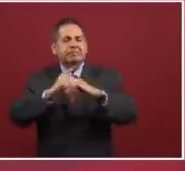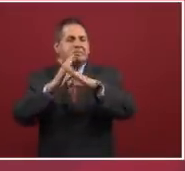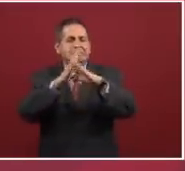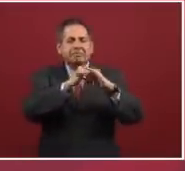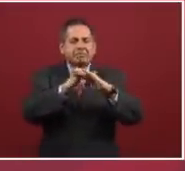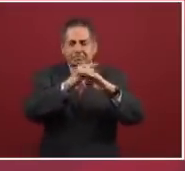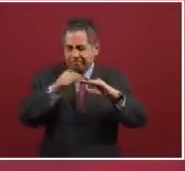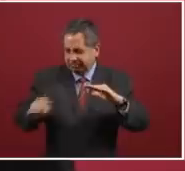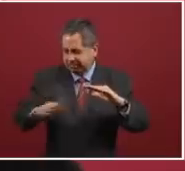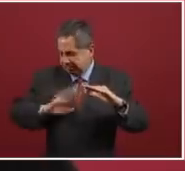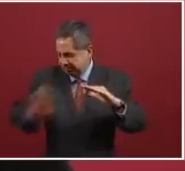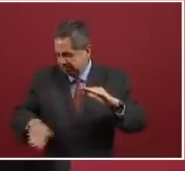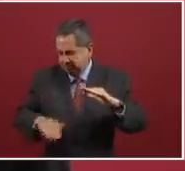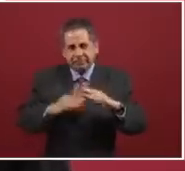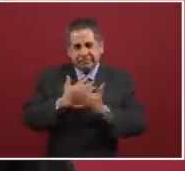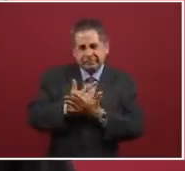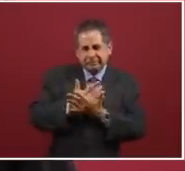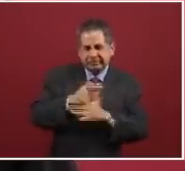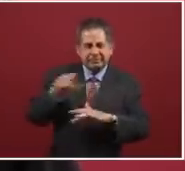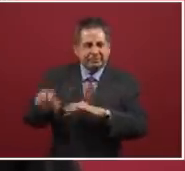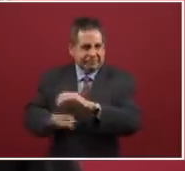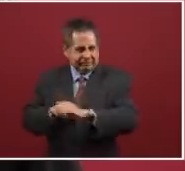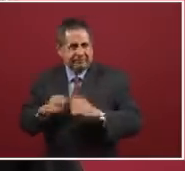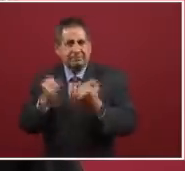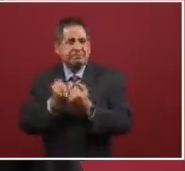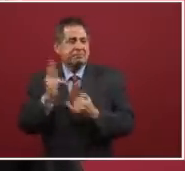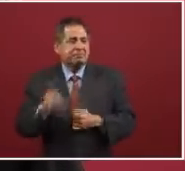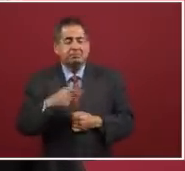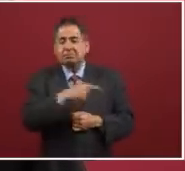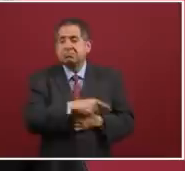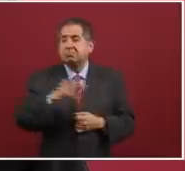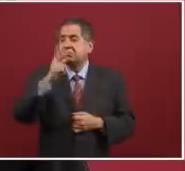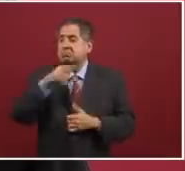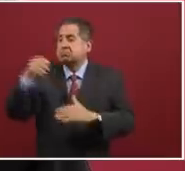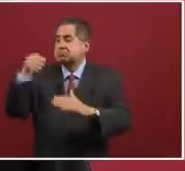cómo acabar con las finanzas de Pemex.